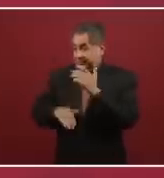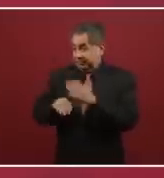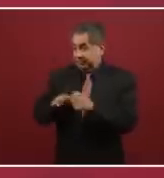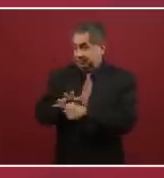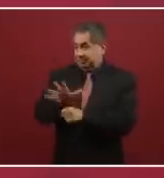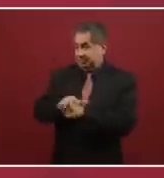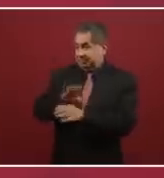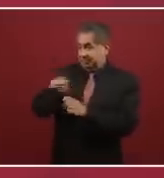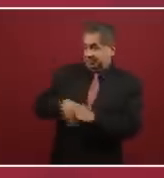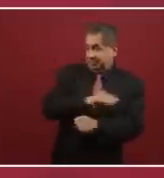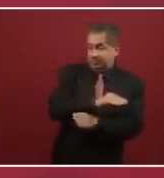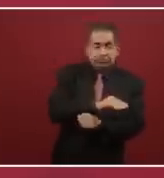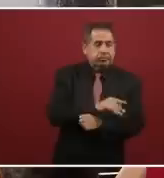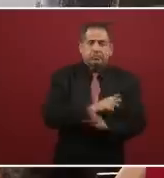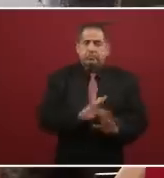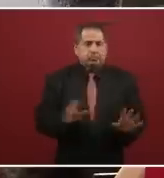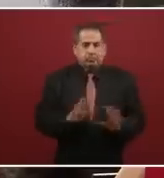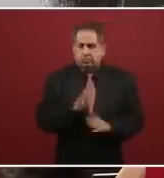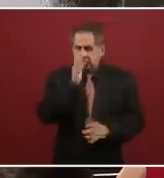público.